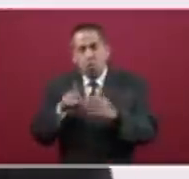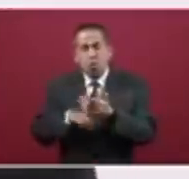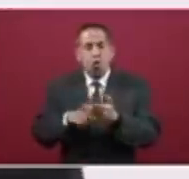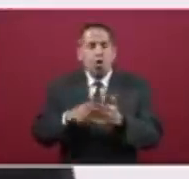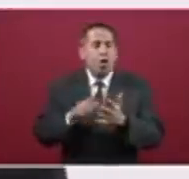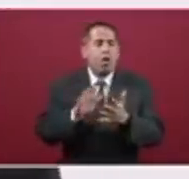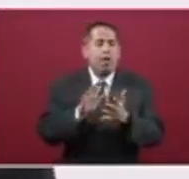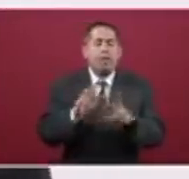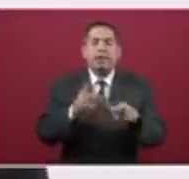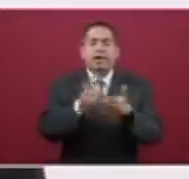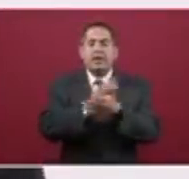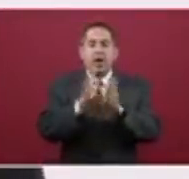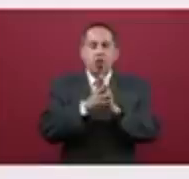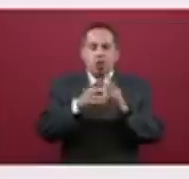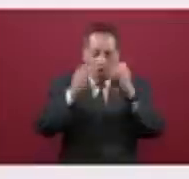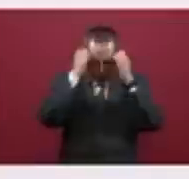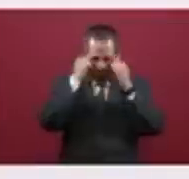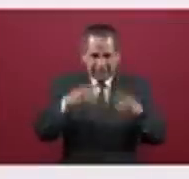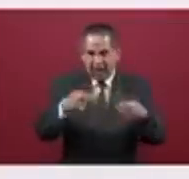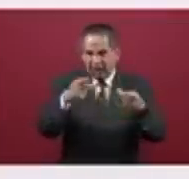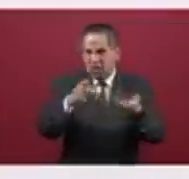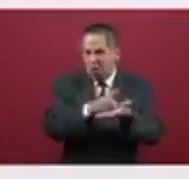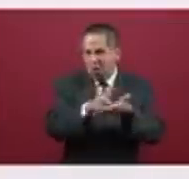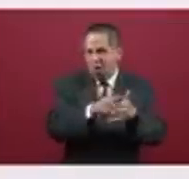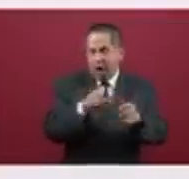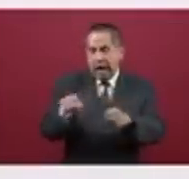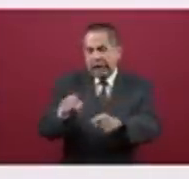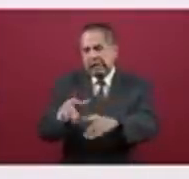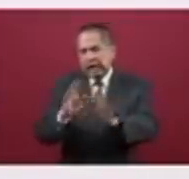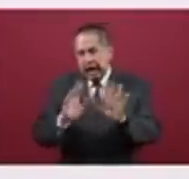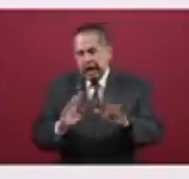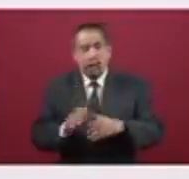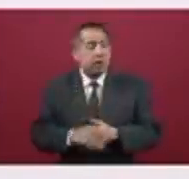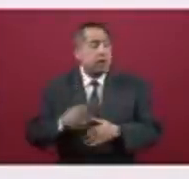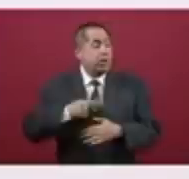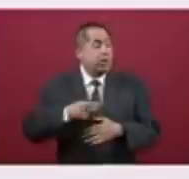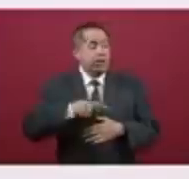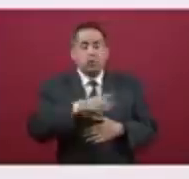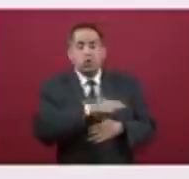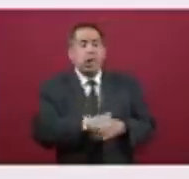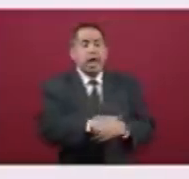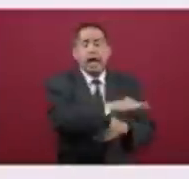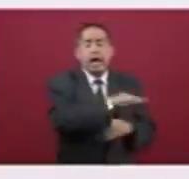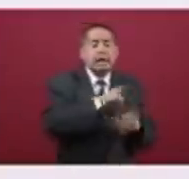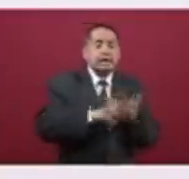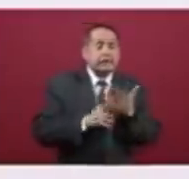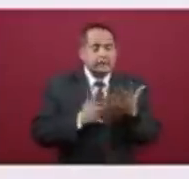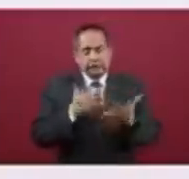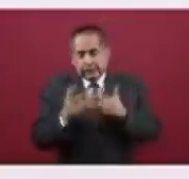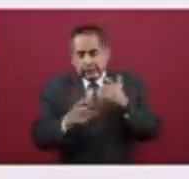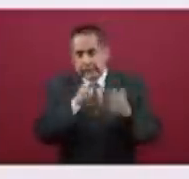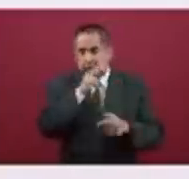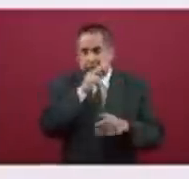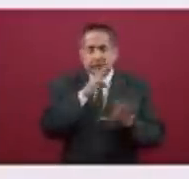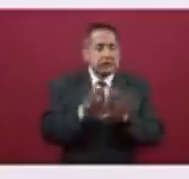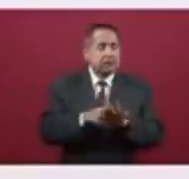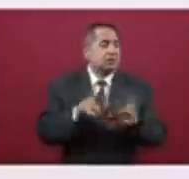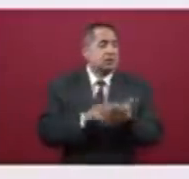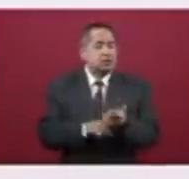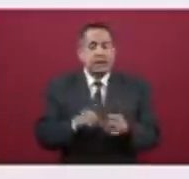narcotráfico en los hechos la población del país se encuentra en estado